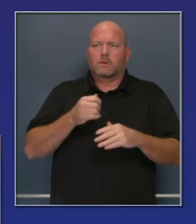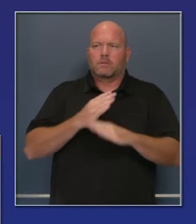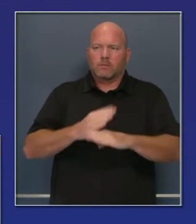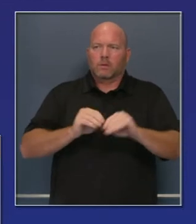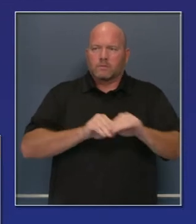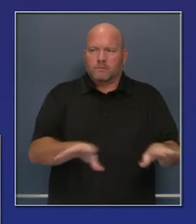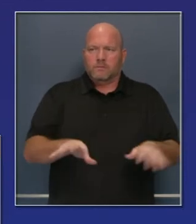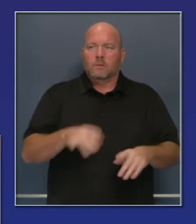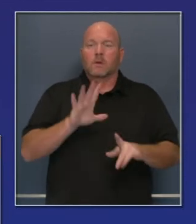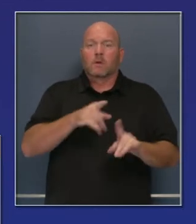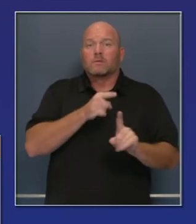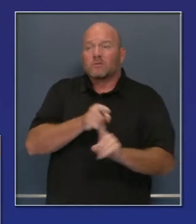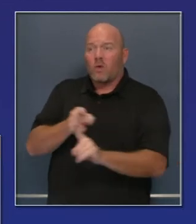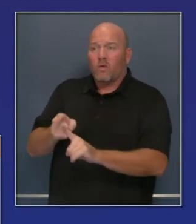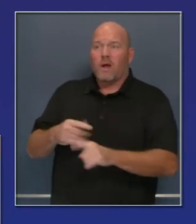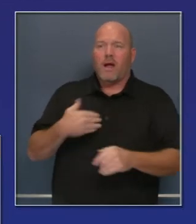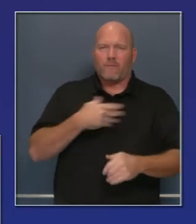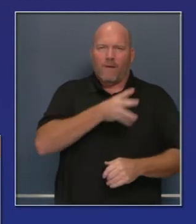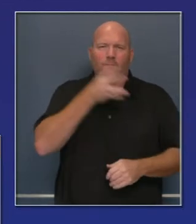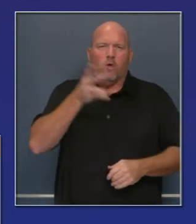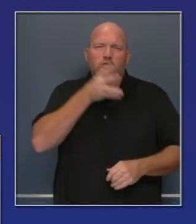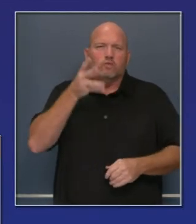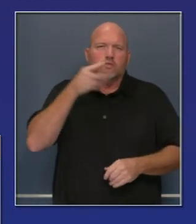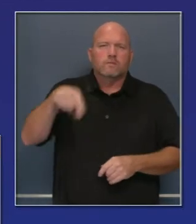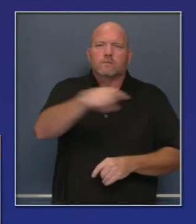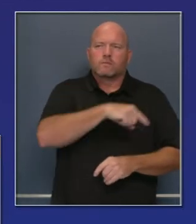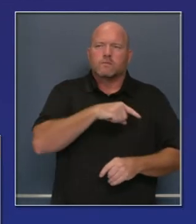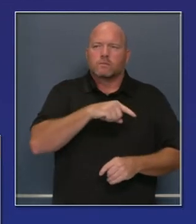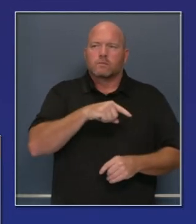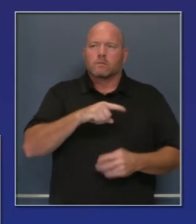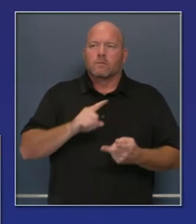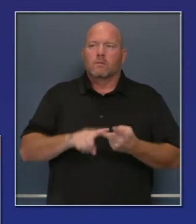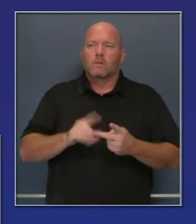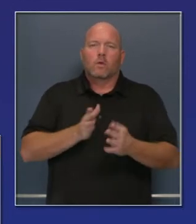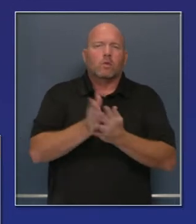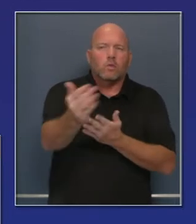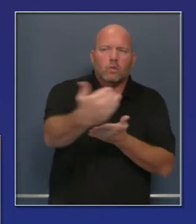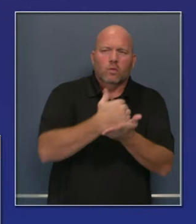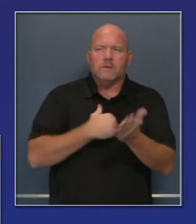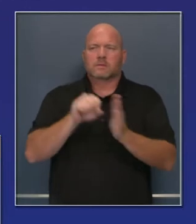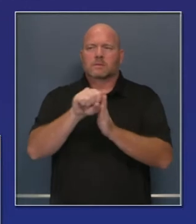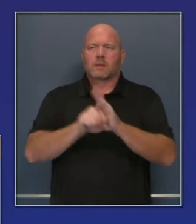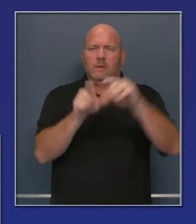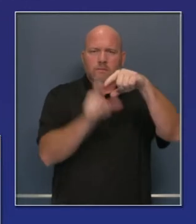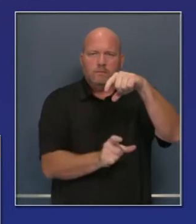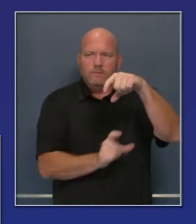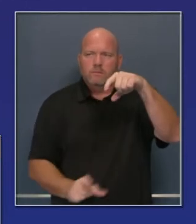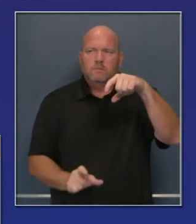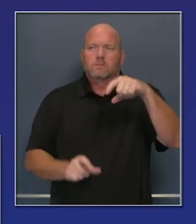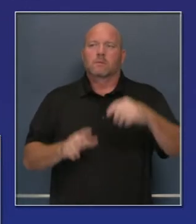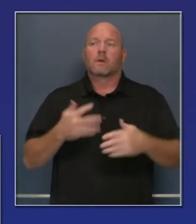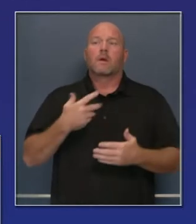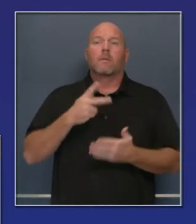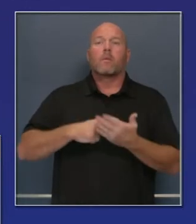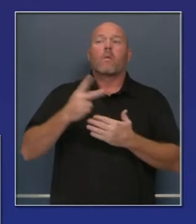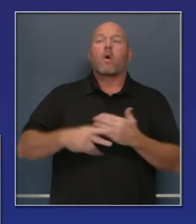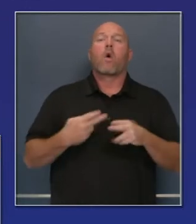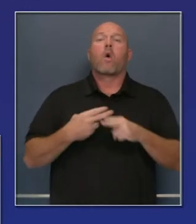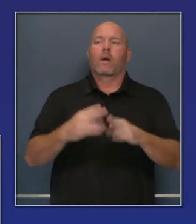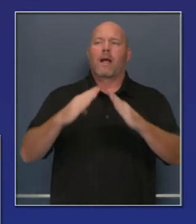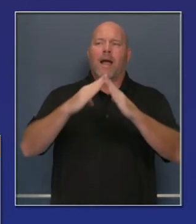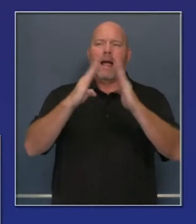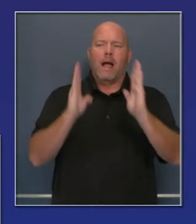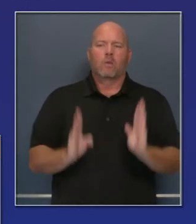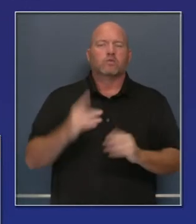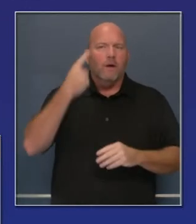individuos. También tenemos como objetivo a trabajadores agrícolas a lo largo y ancho del estado de California, un programa que se llama Housing